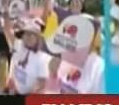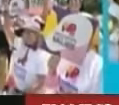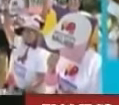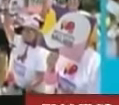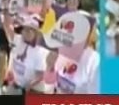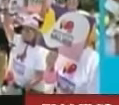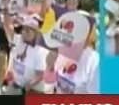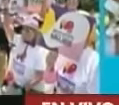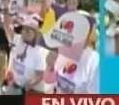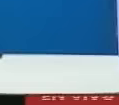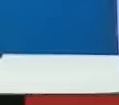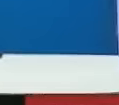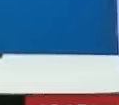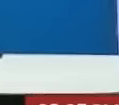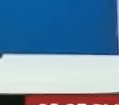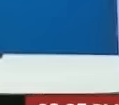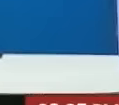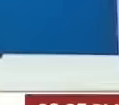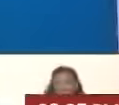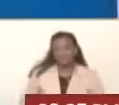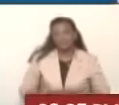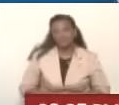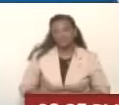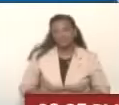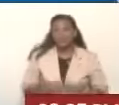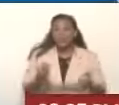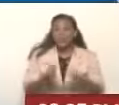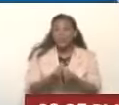Maduro más. Con la mujer.